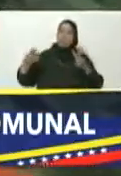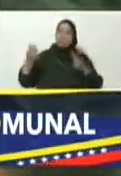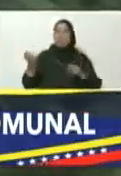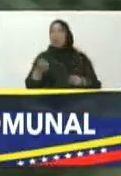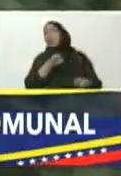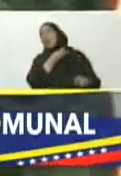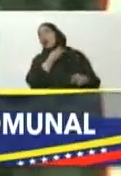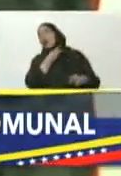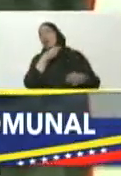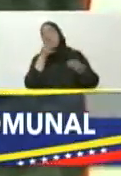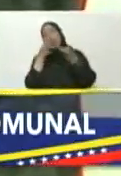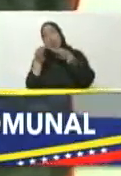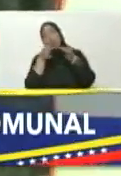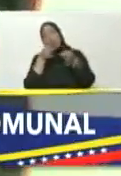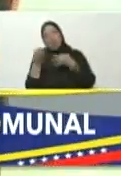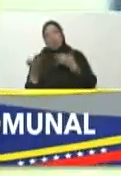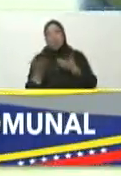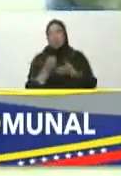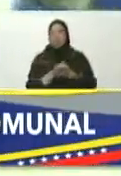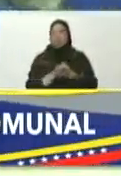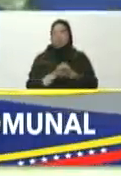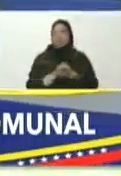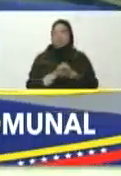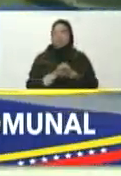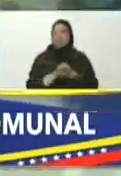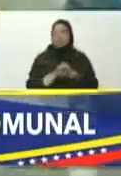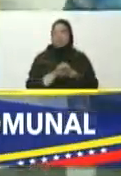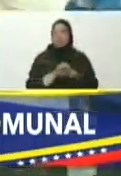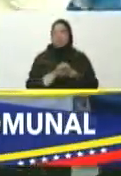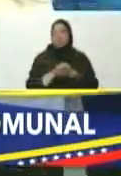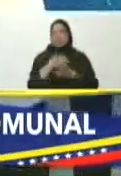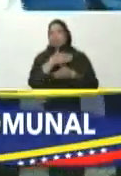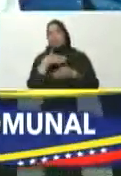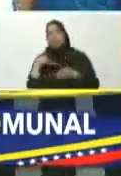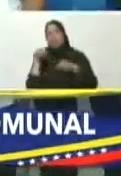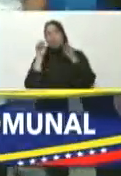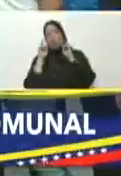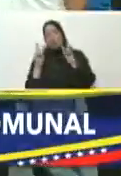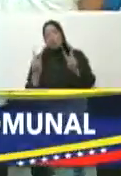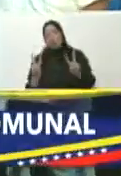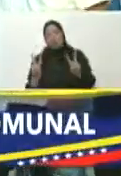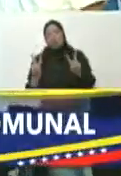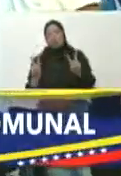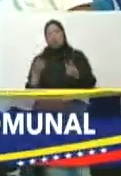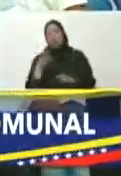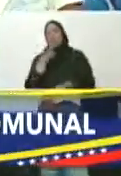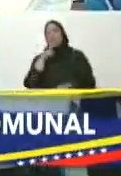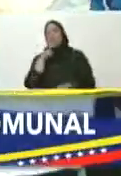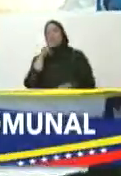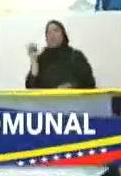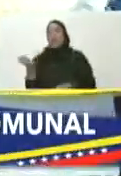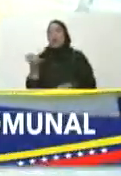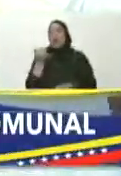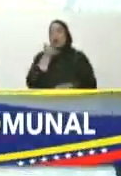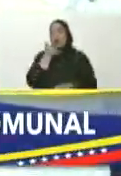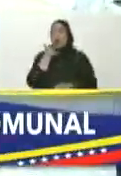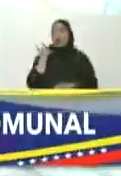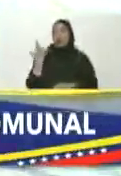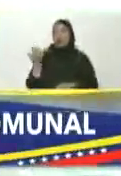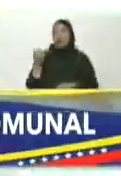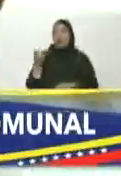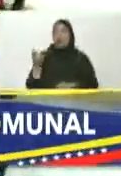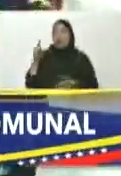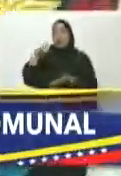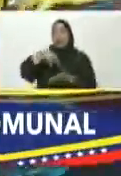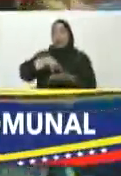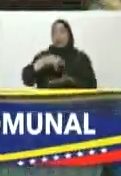la Cava? Mire, aquí tenemos... Aquí está Rafael en la Cava. Yo quiero que usted vea... El bambino de oro de Carabobo. Esta